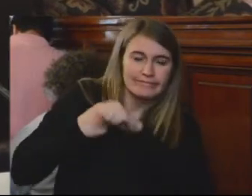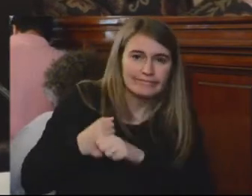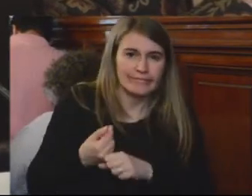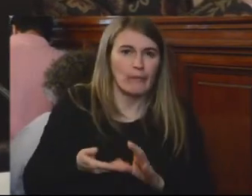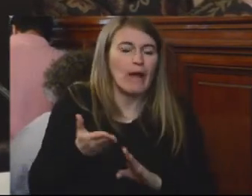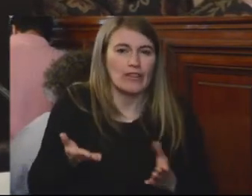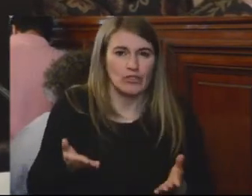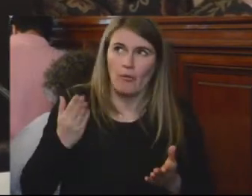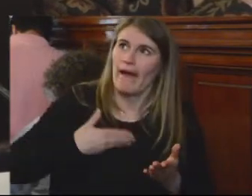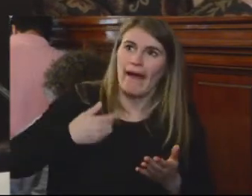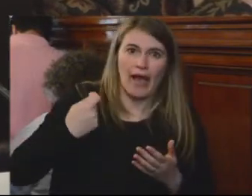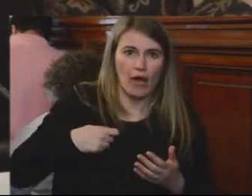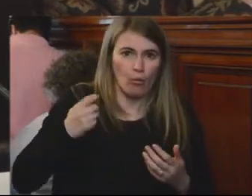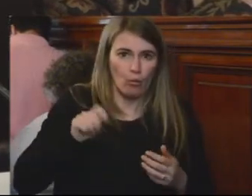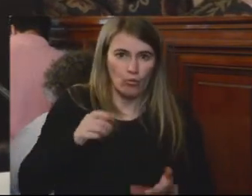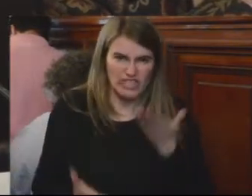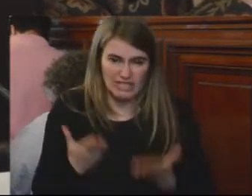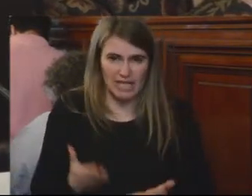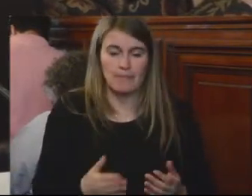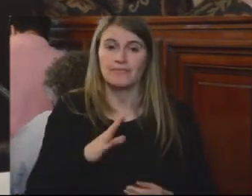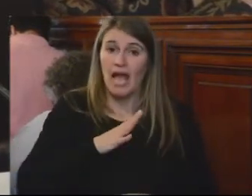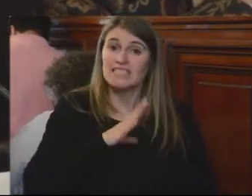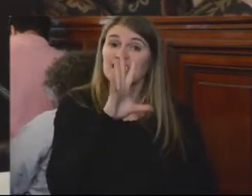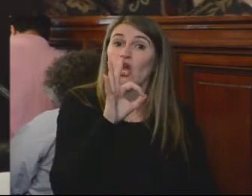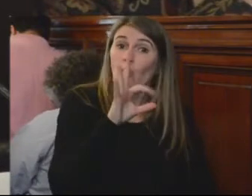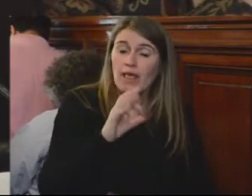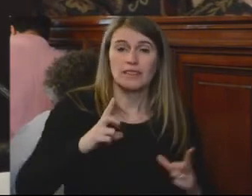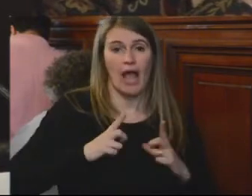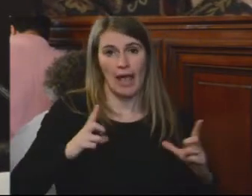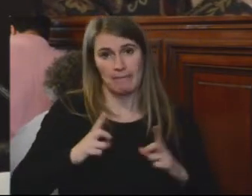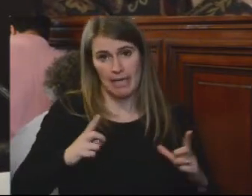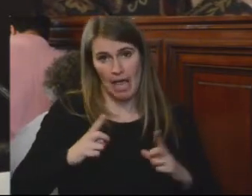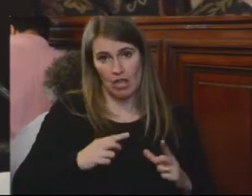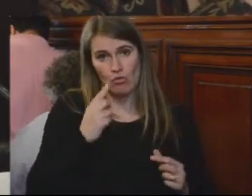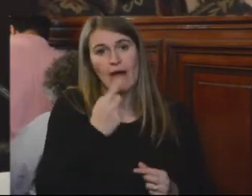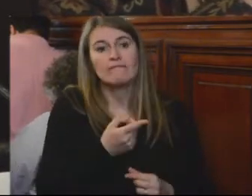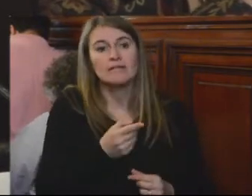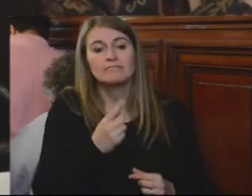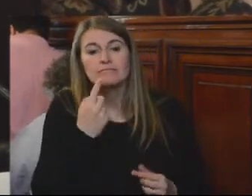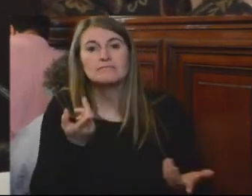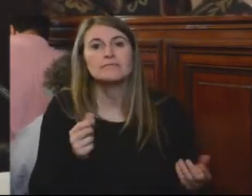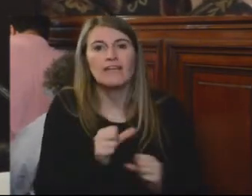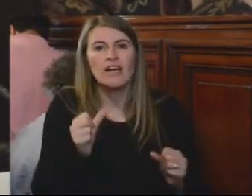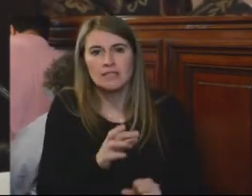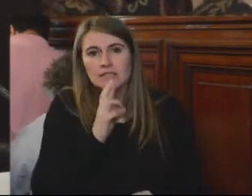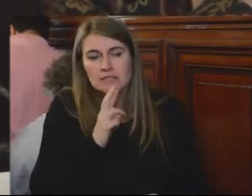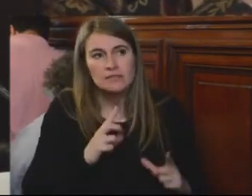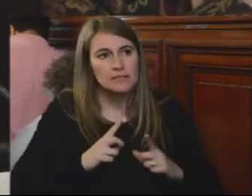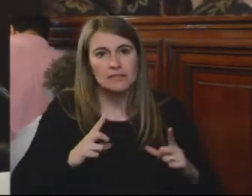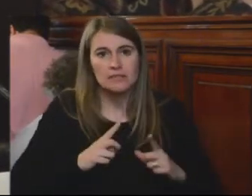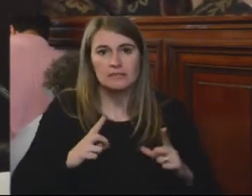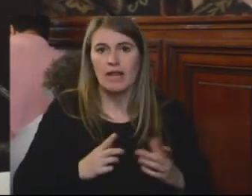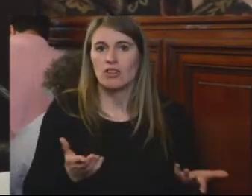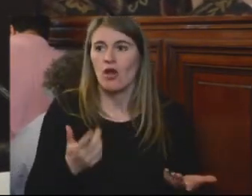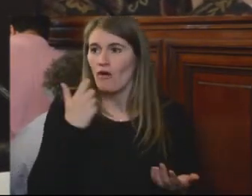50 causas se encuentran elevados a juicio y a la espera de vicio del debate oral en todas las jurisdicciones la falta de